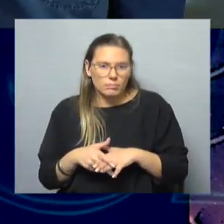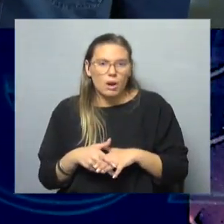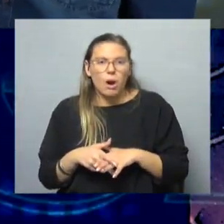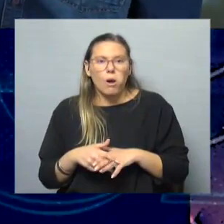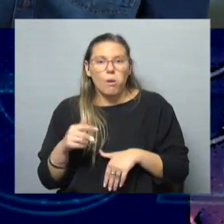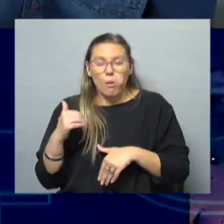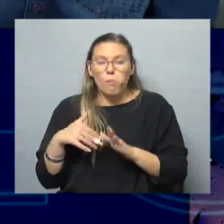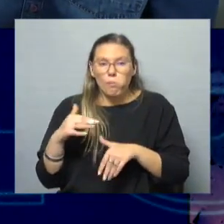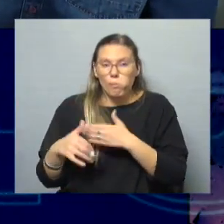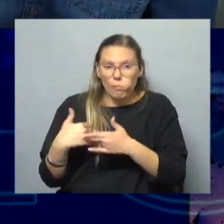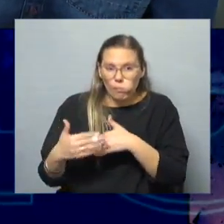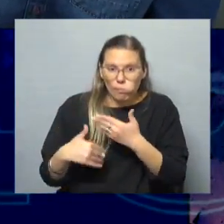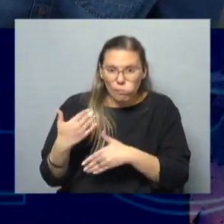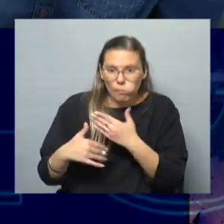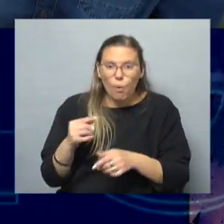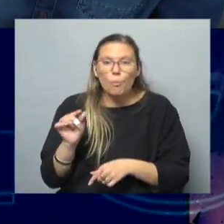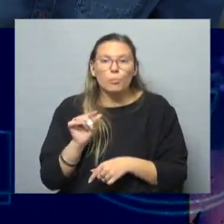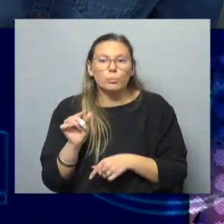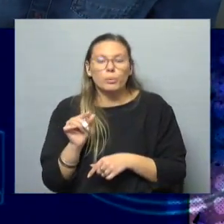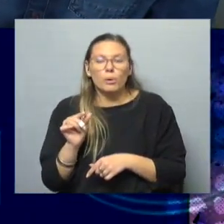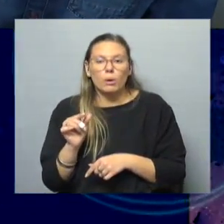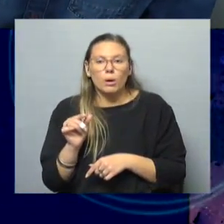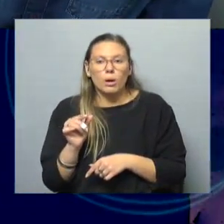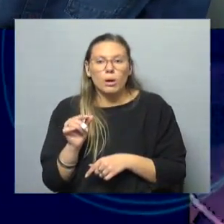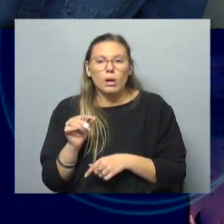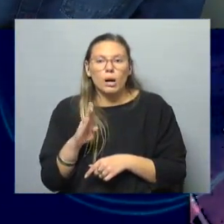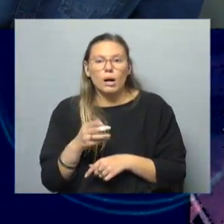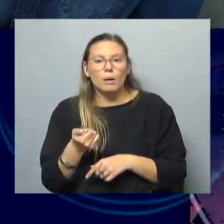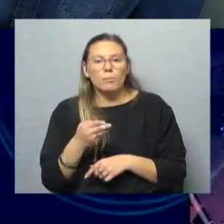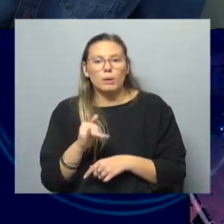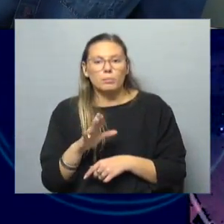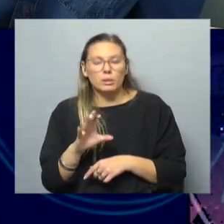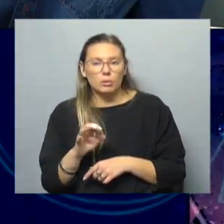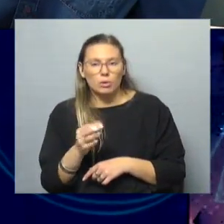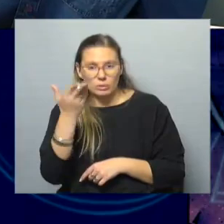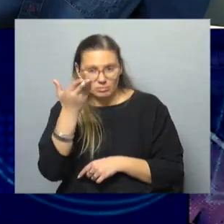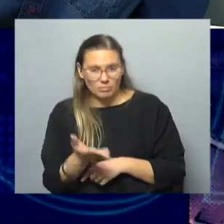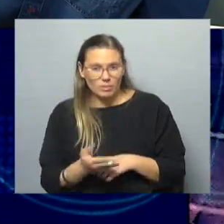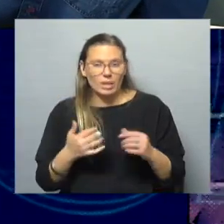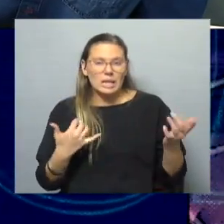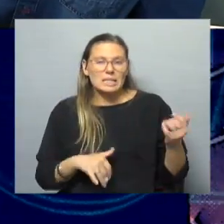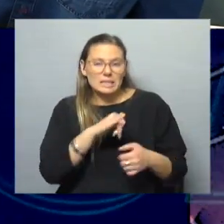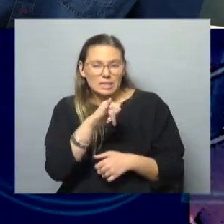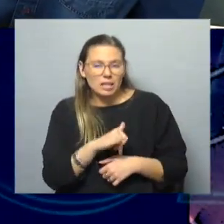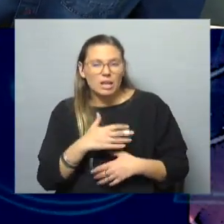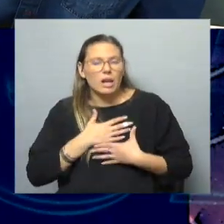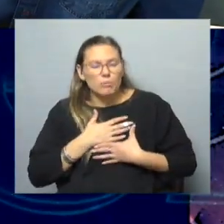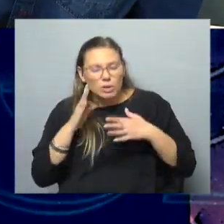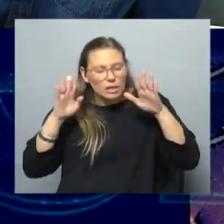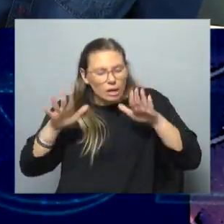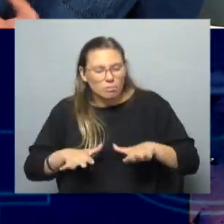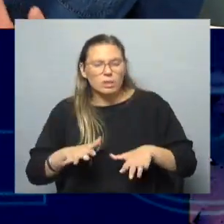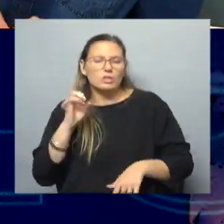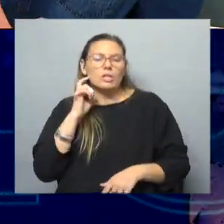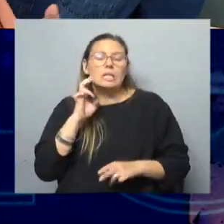te hace avanzar. Claro. Es un poco lo que le pasó a Papico con la figura de Zita Rosa. El afecto, la admiración y el respeto era tan